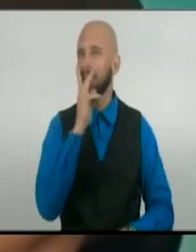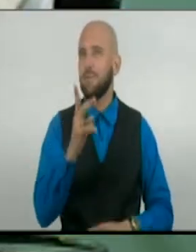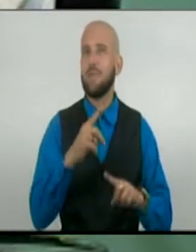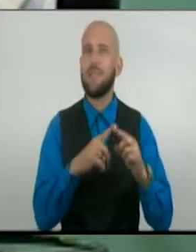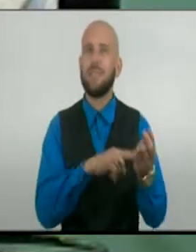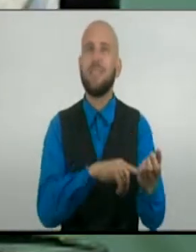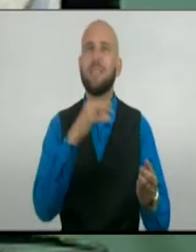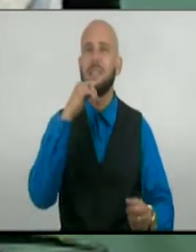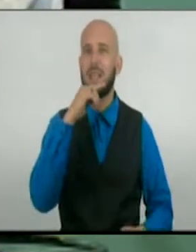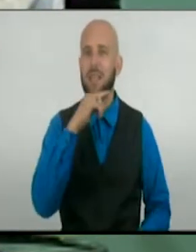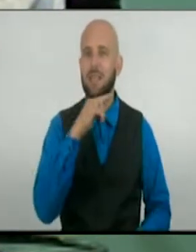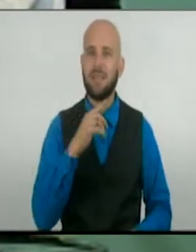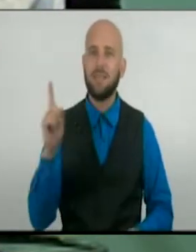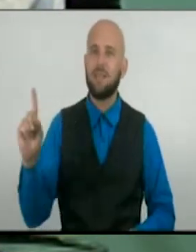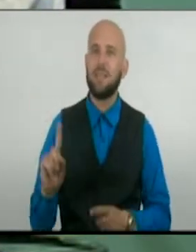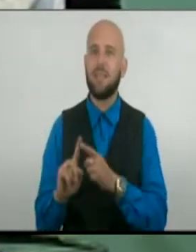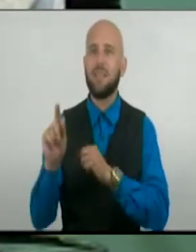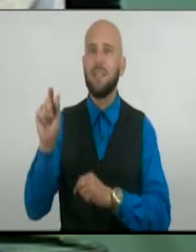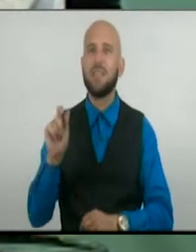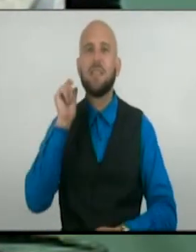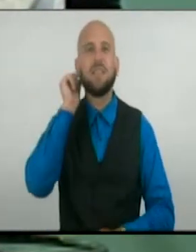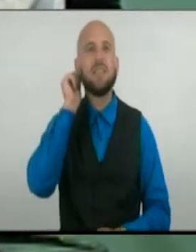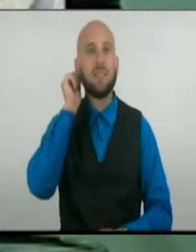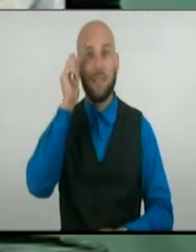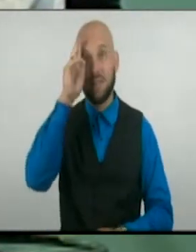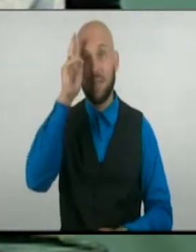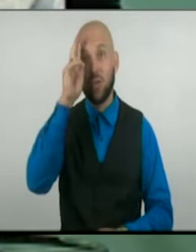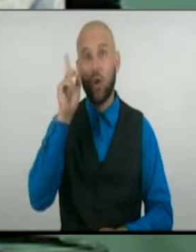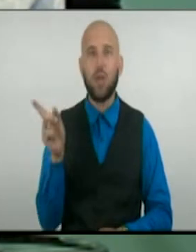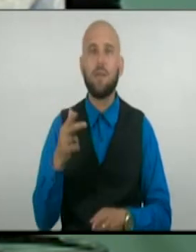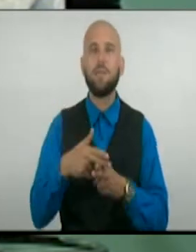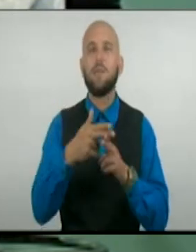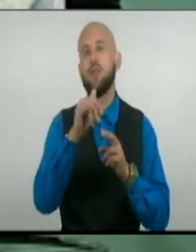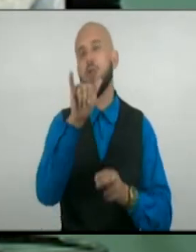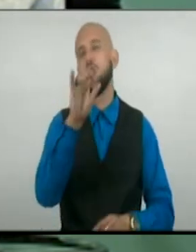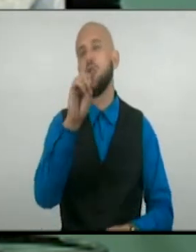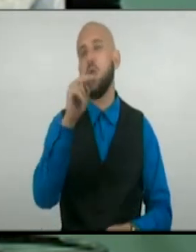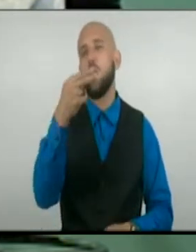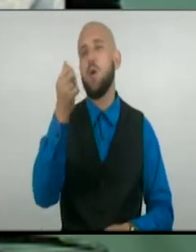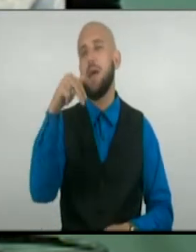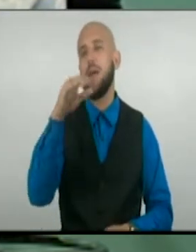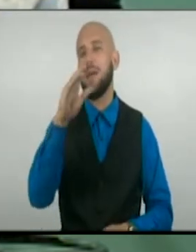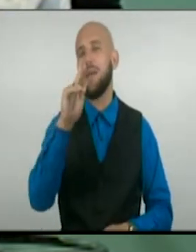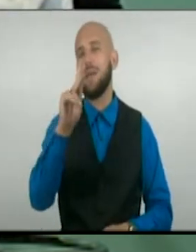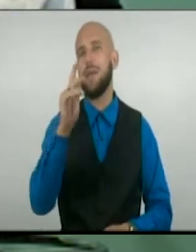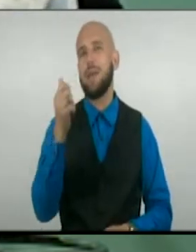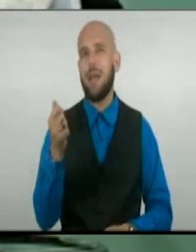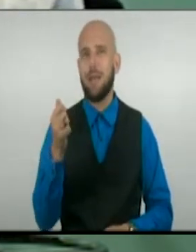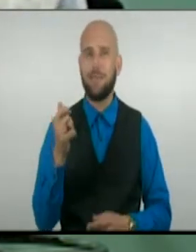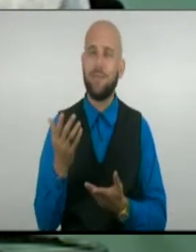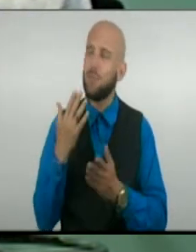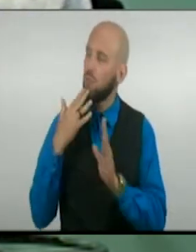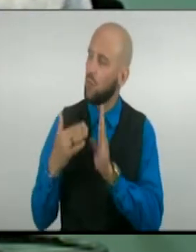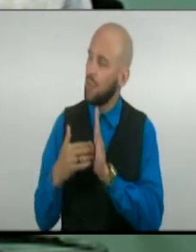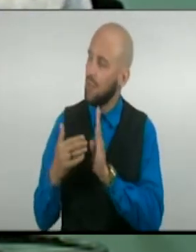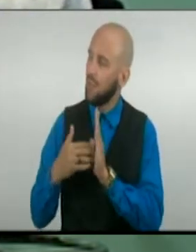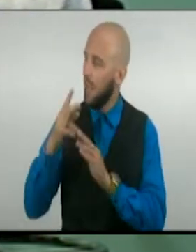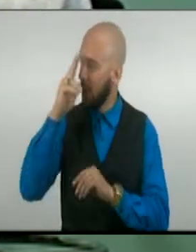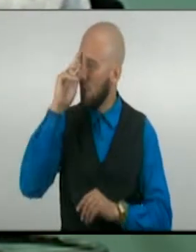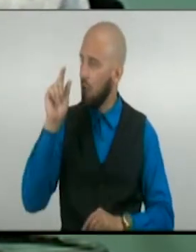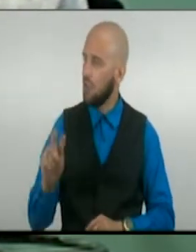doctora joanne k a quien por supuesto le doy las buenas tardes y la bienvenida doctor a jovanka fernández